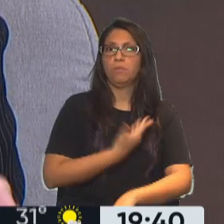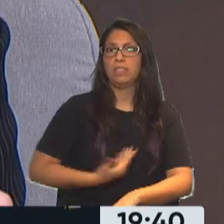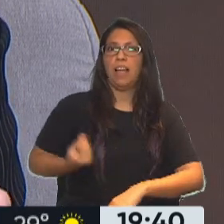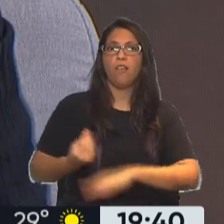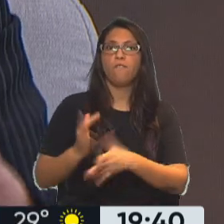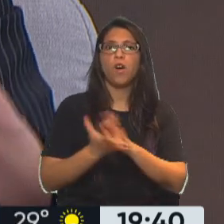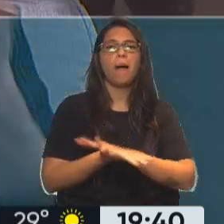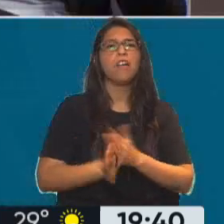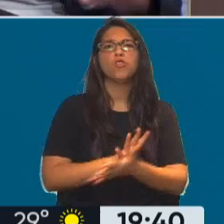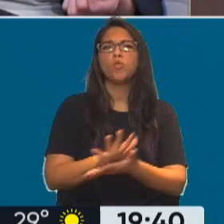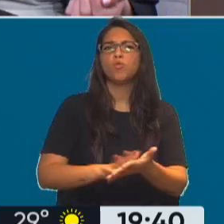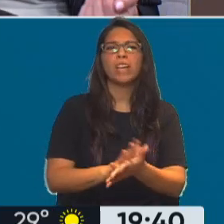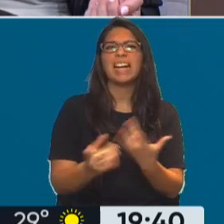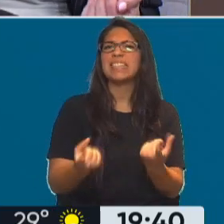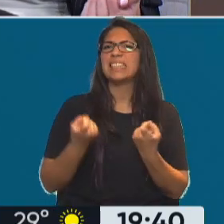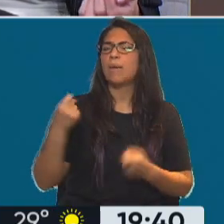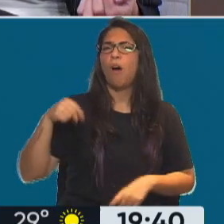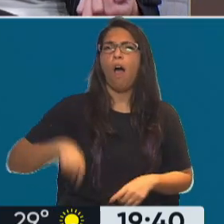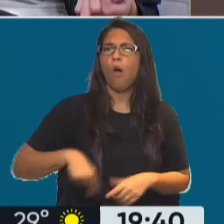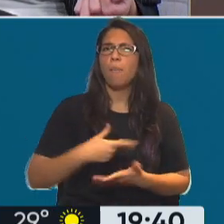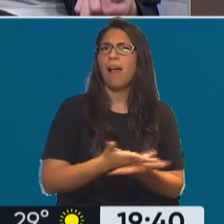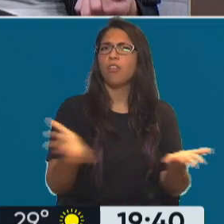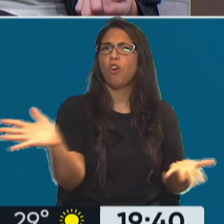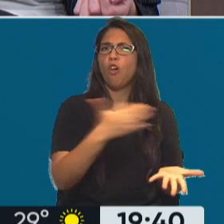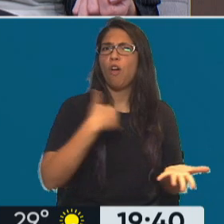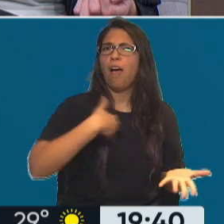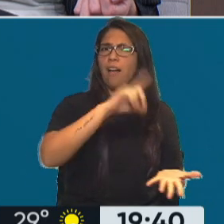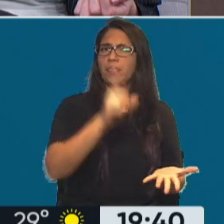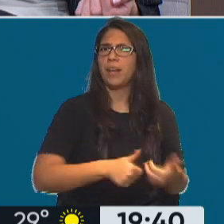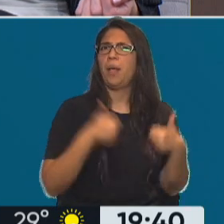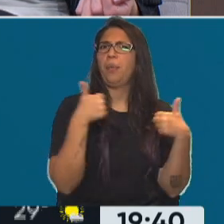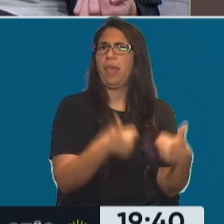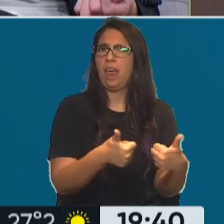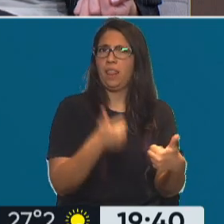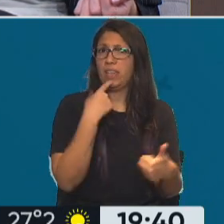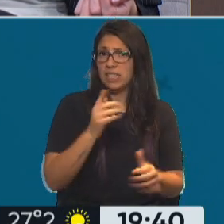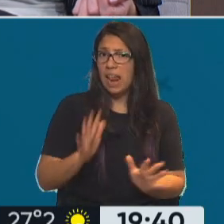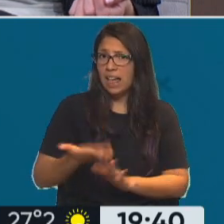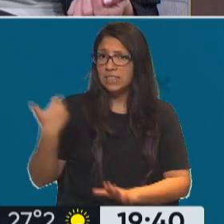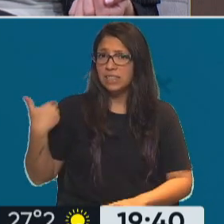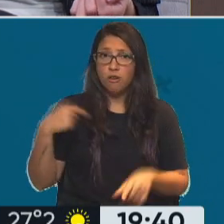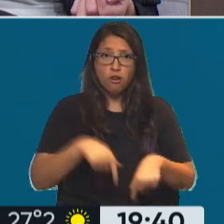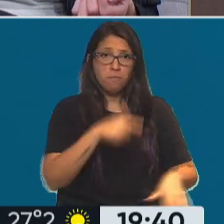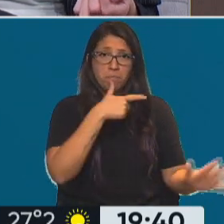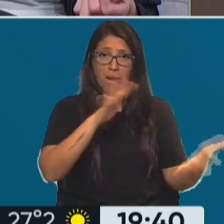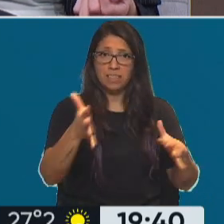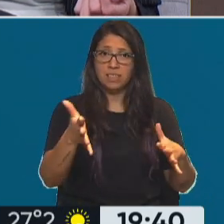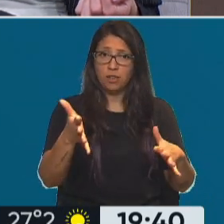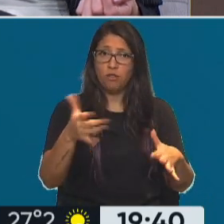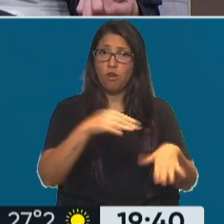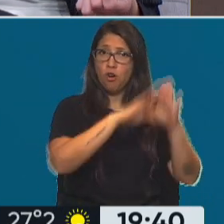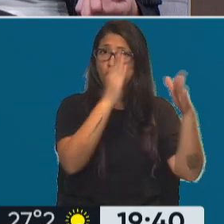solución poco agradable pero necesaria para el bienestar de los argentinos y las argentinas. Y hoy en día pasa algo similar con esta